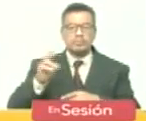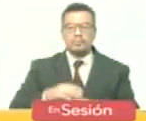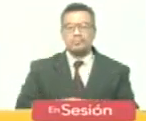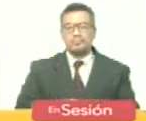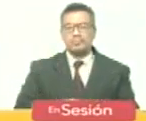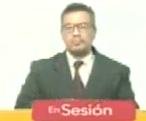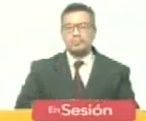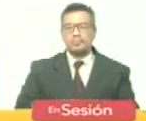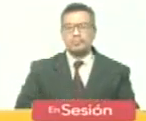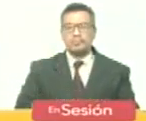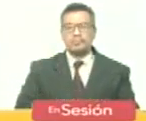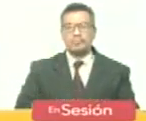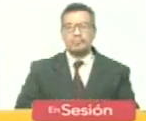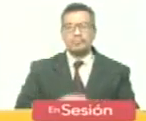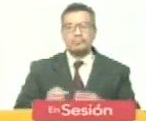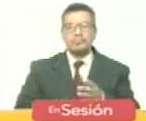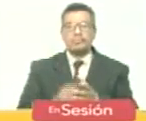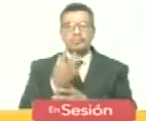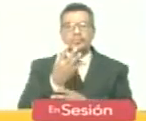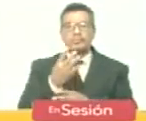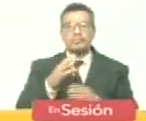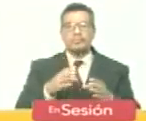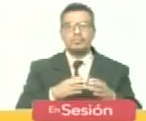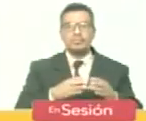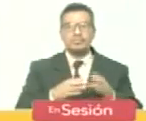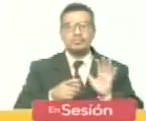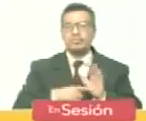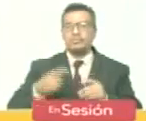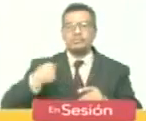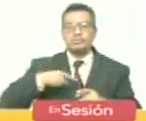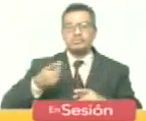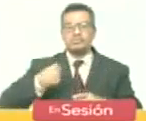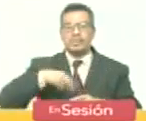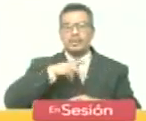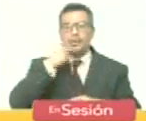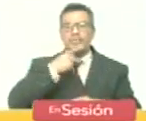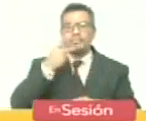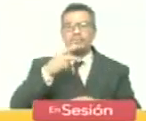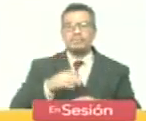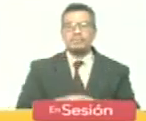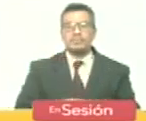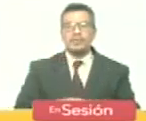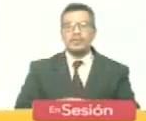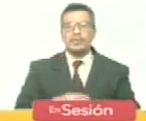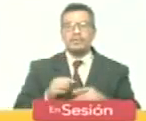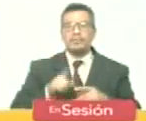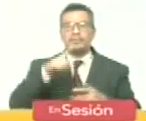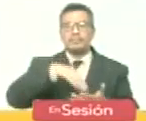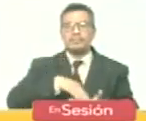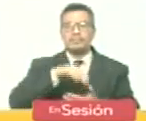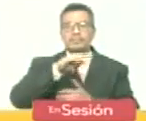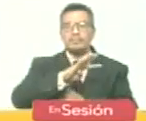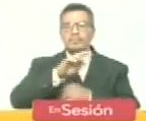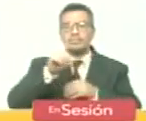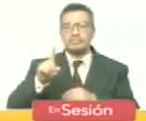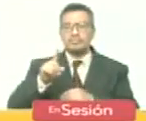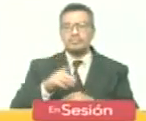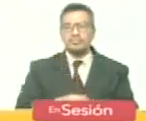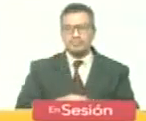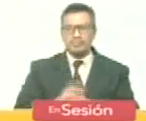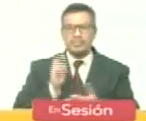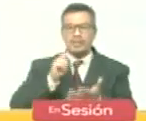Fue fundador del partido, de nuestro partido Acción Democrática, en 1941.